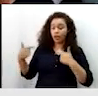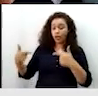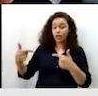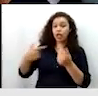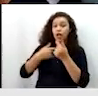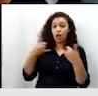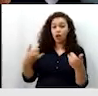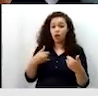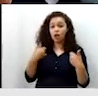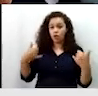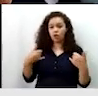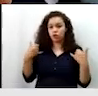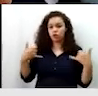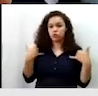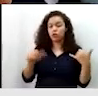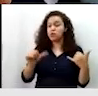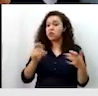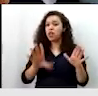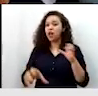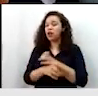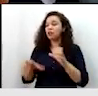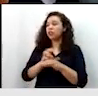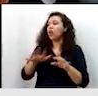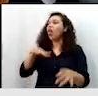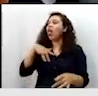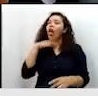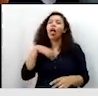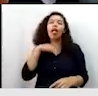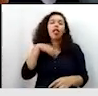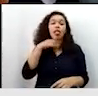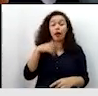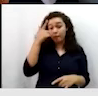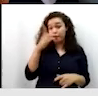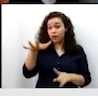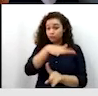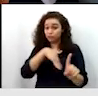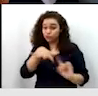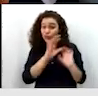generaciones pues están más metidas en otras cosas que en cuidar ciertos contextos.